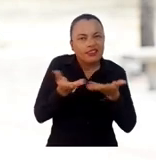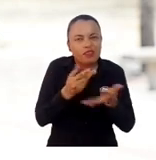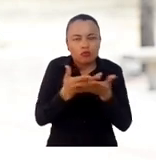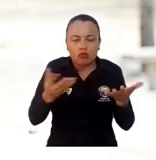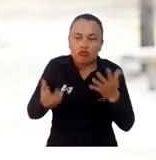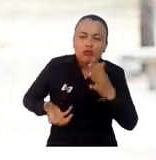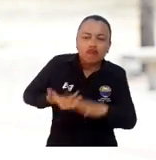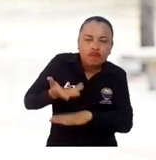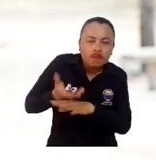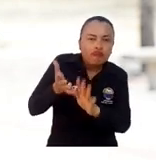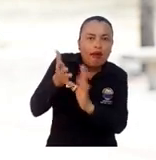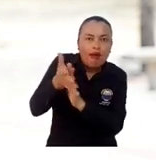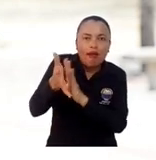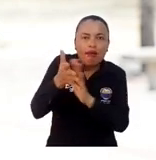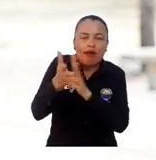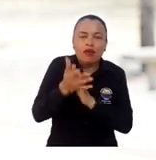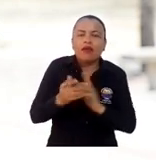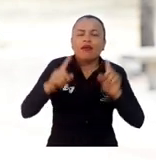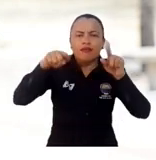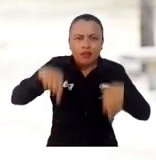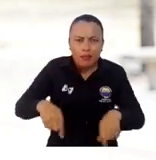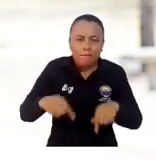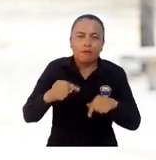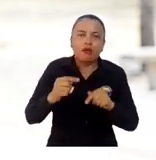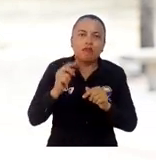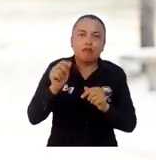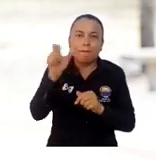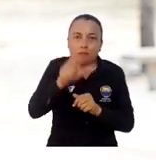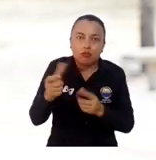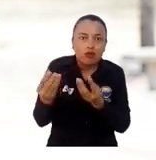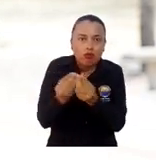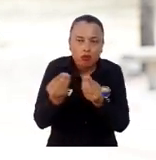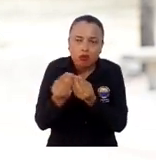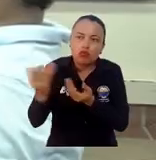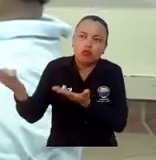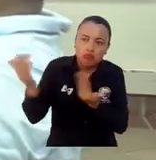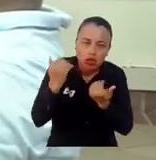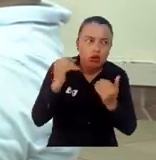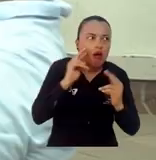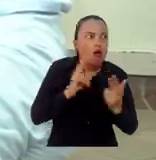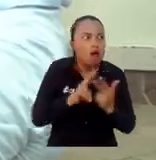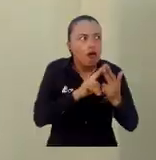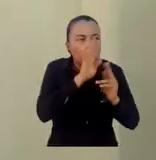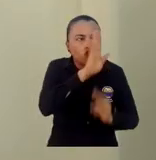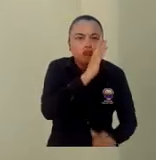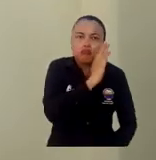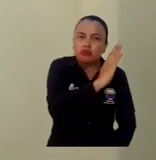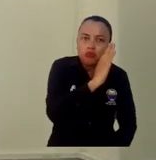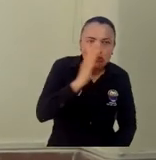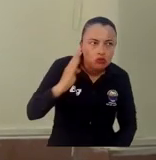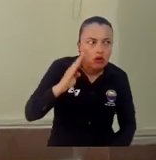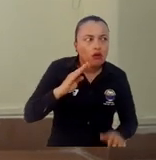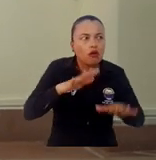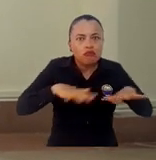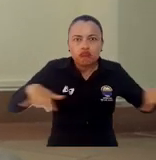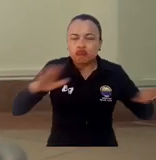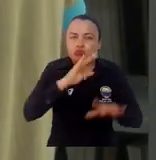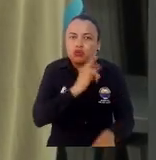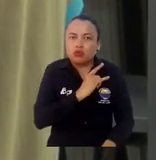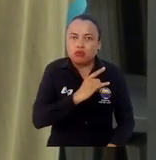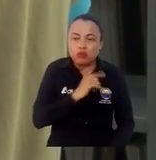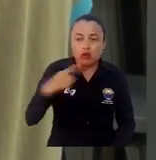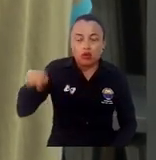llevar a que varios compañeros conocieran la universidad, conocieran nuestra biblioteca y también quedaron muy impactados y sorprendidos de ver cómo